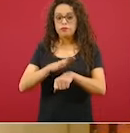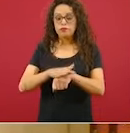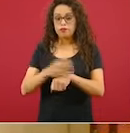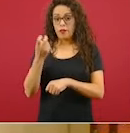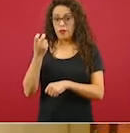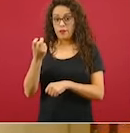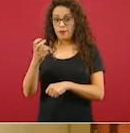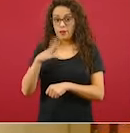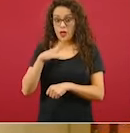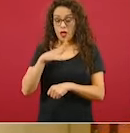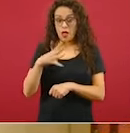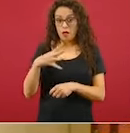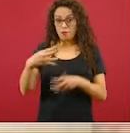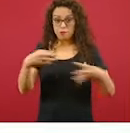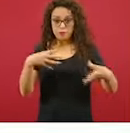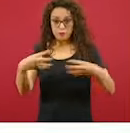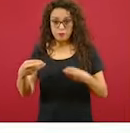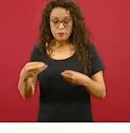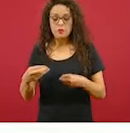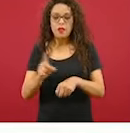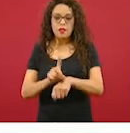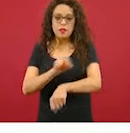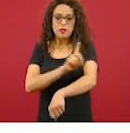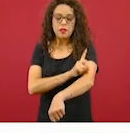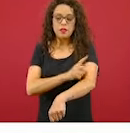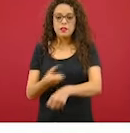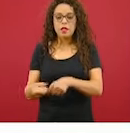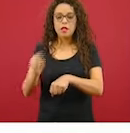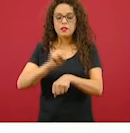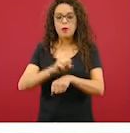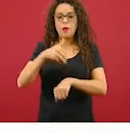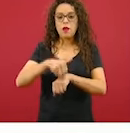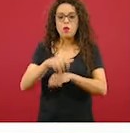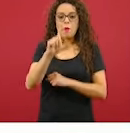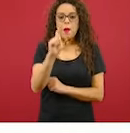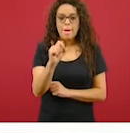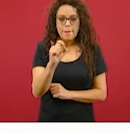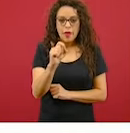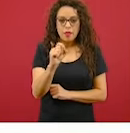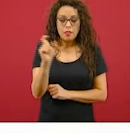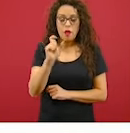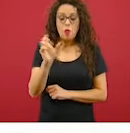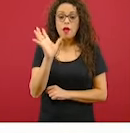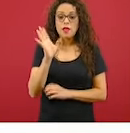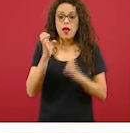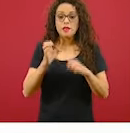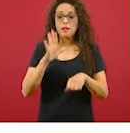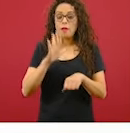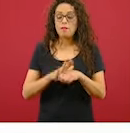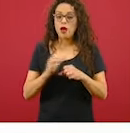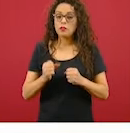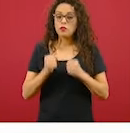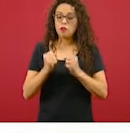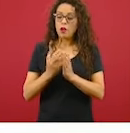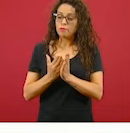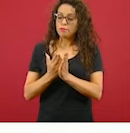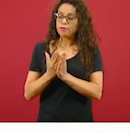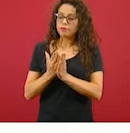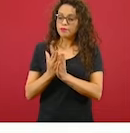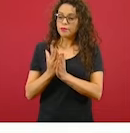de estos brotes se dio precisamente desde la semana 20, cuando íbamos incrementando la curva epidémica en